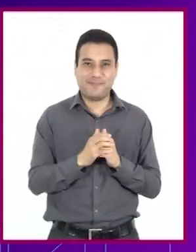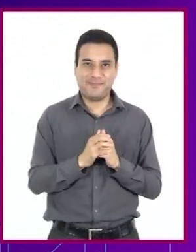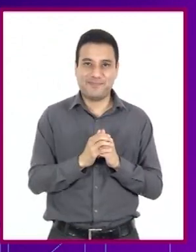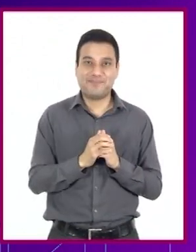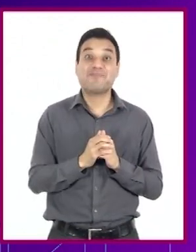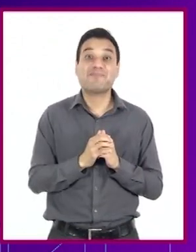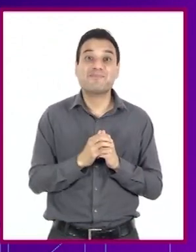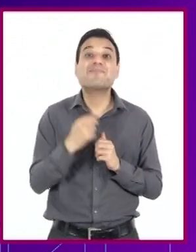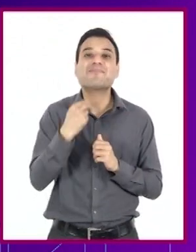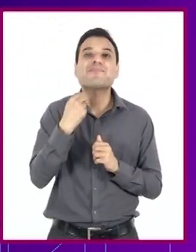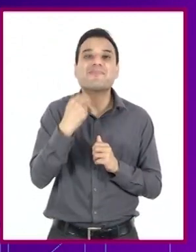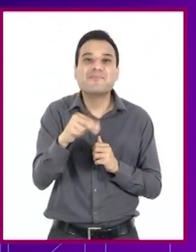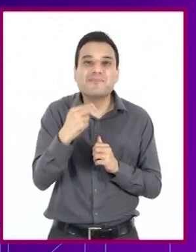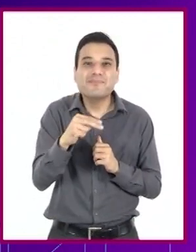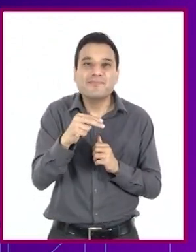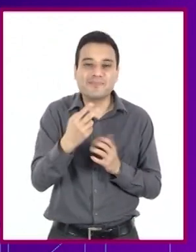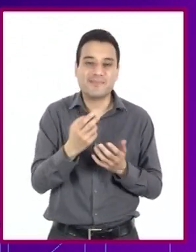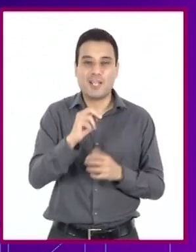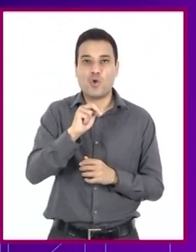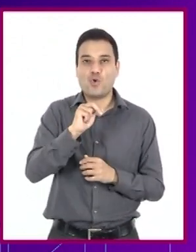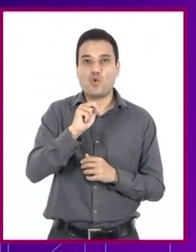Exacto, el núcleo.